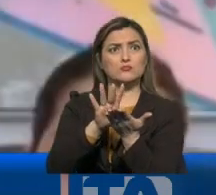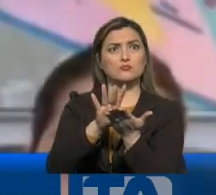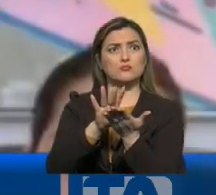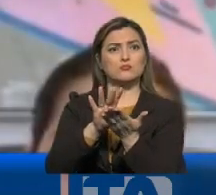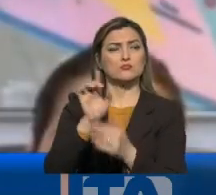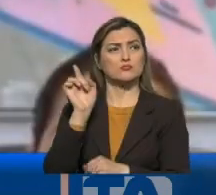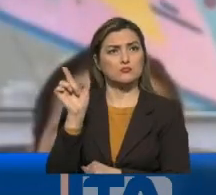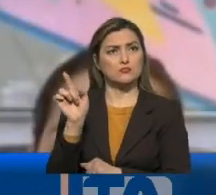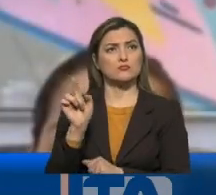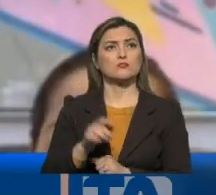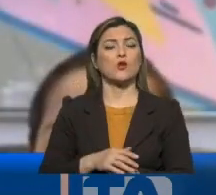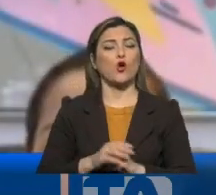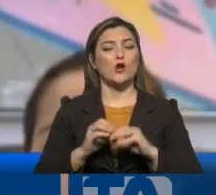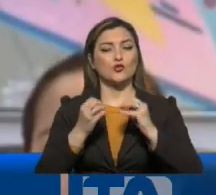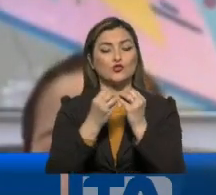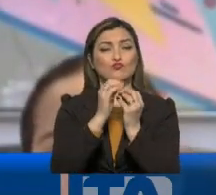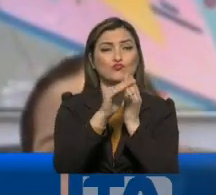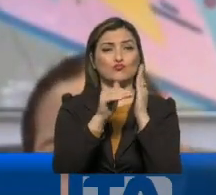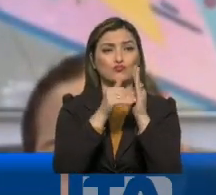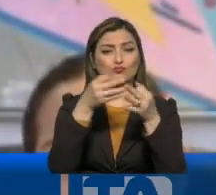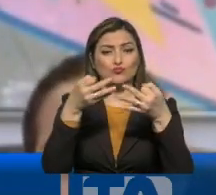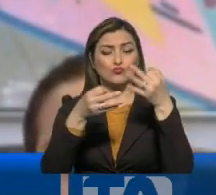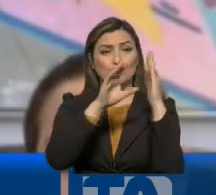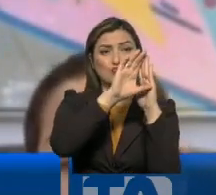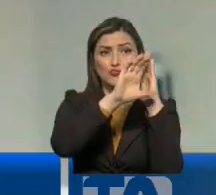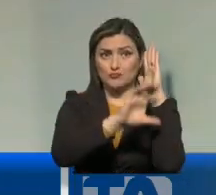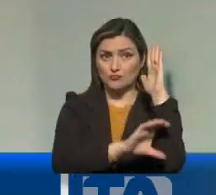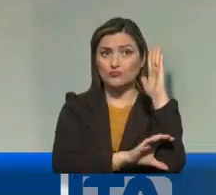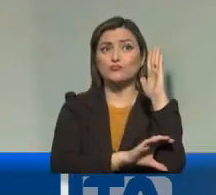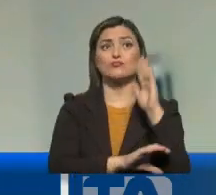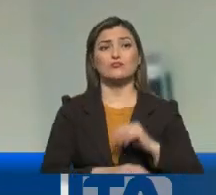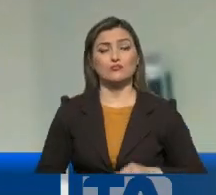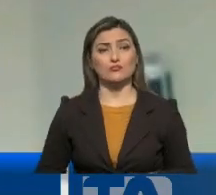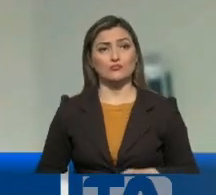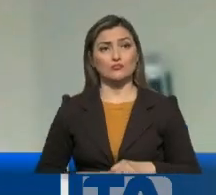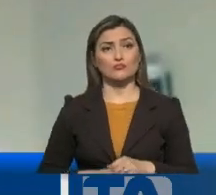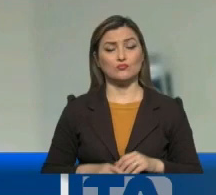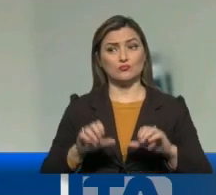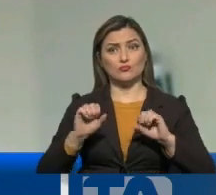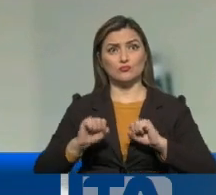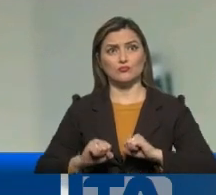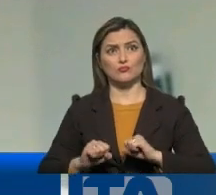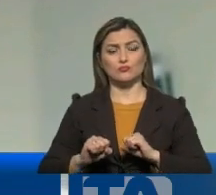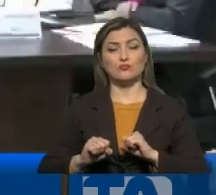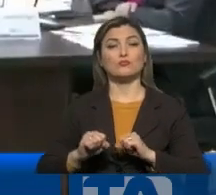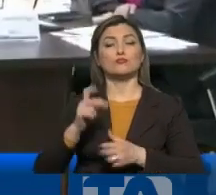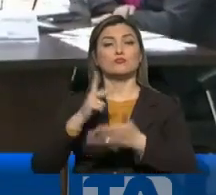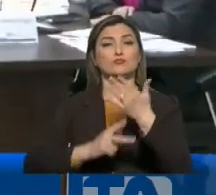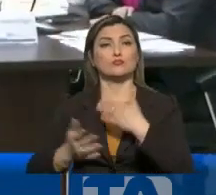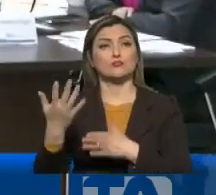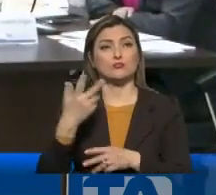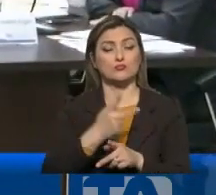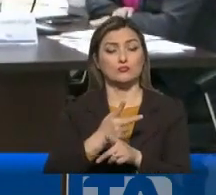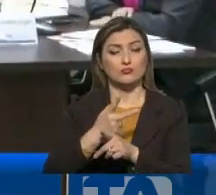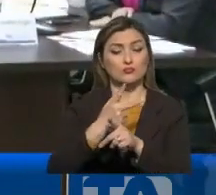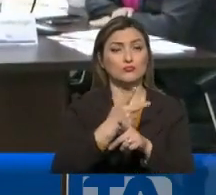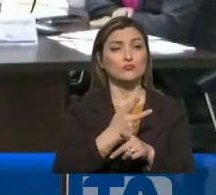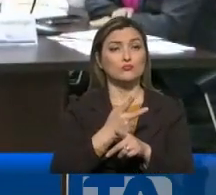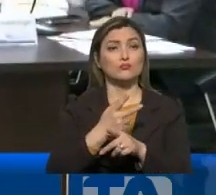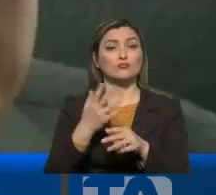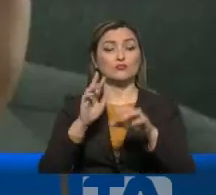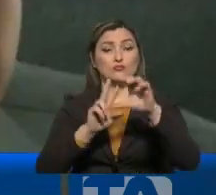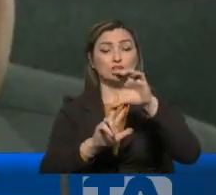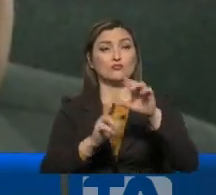el organismo se ha ido en contra del dictamen de la corte constitucional y que con eso se podría repetir lo sucedido en el consejo de participación ciudadana